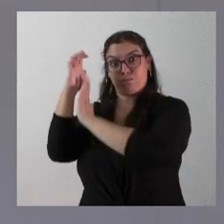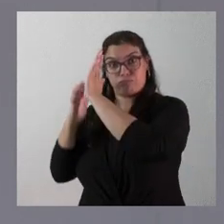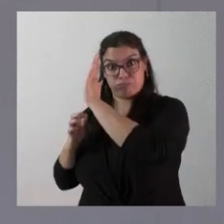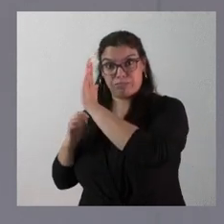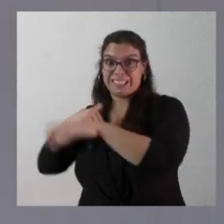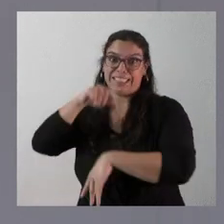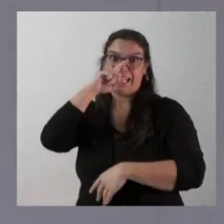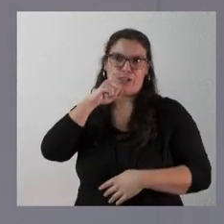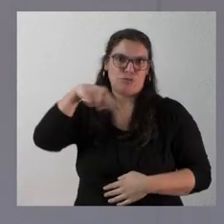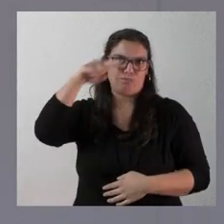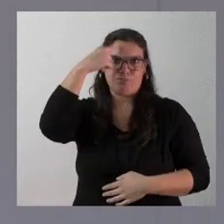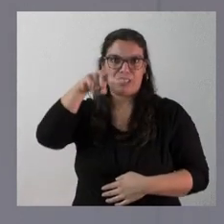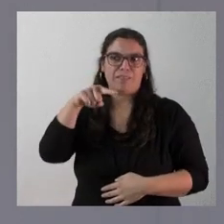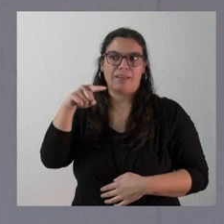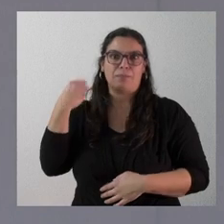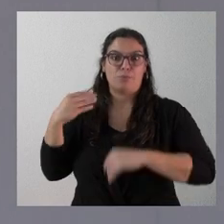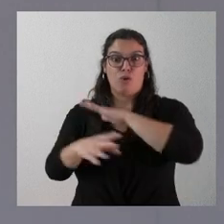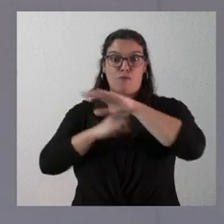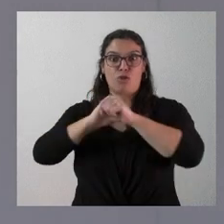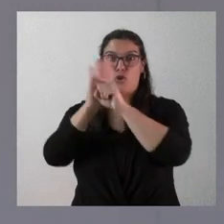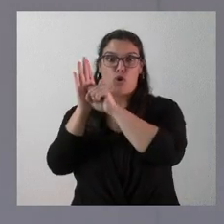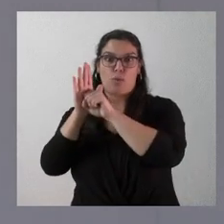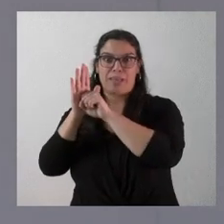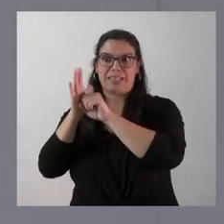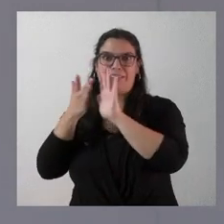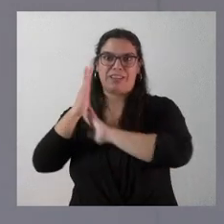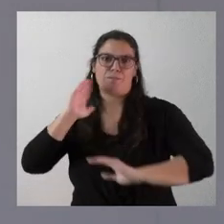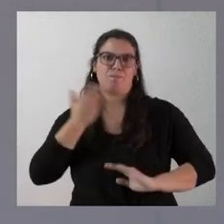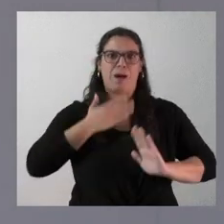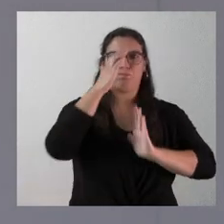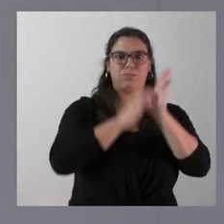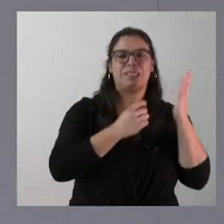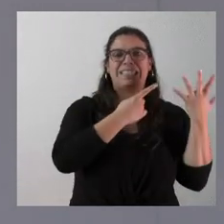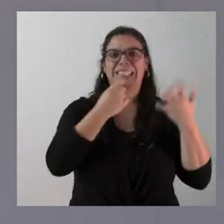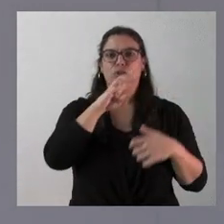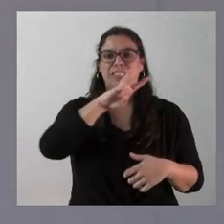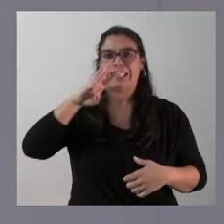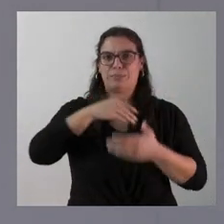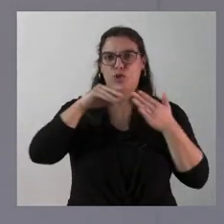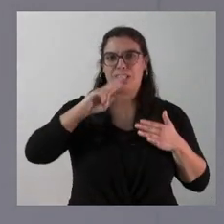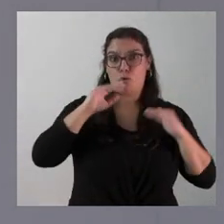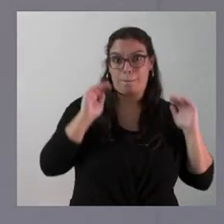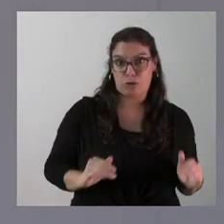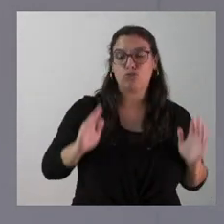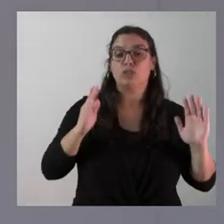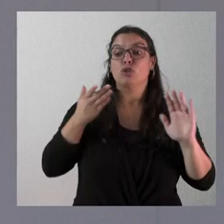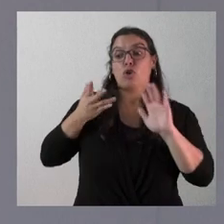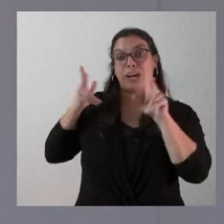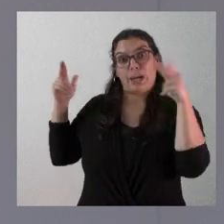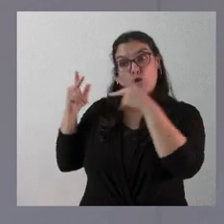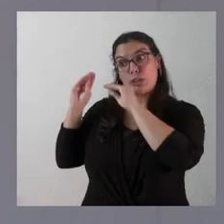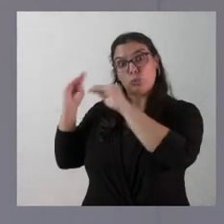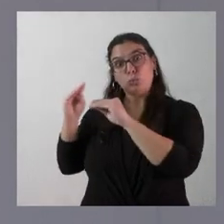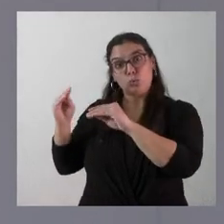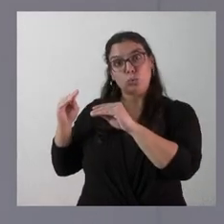este año saben ustedes que eliminar este fondo Coby supone para nosotros una rebaja de fondos de 633 millones de euros son recortes que se hacen